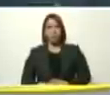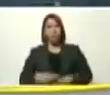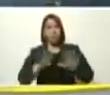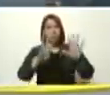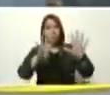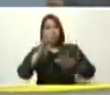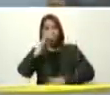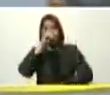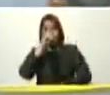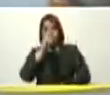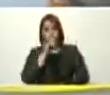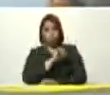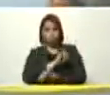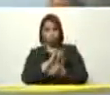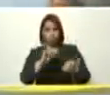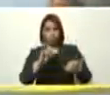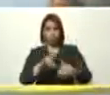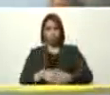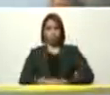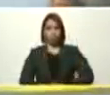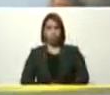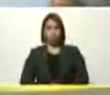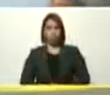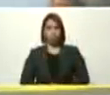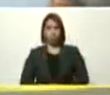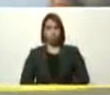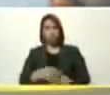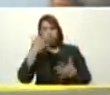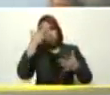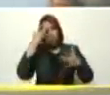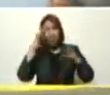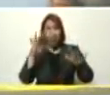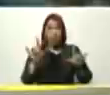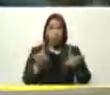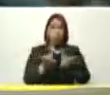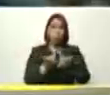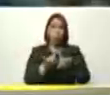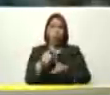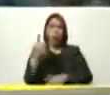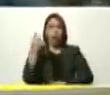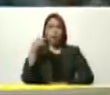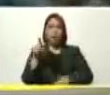9 años ya, y parece que fue ayer, como dice la canción.